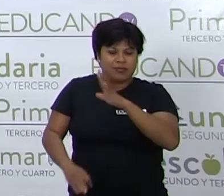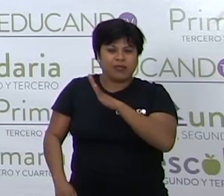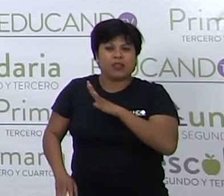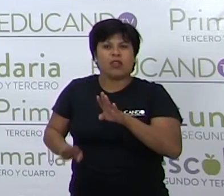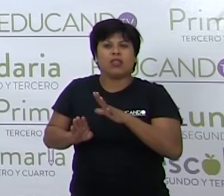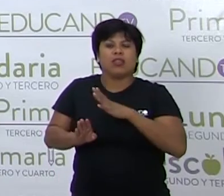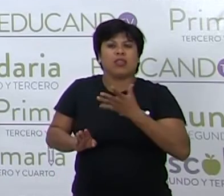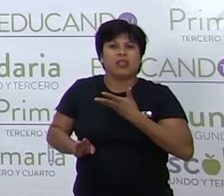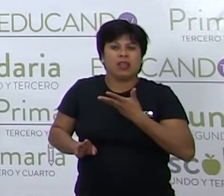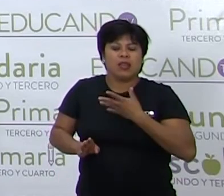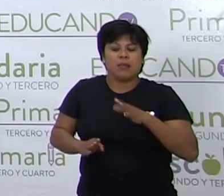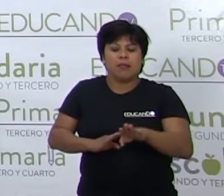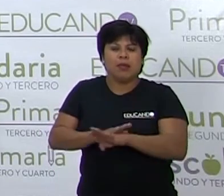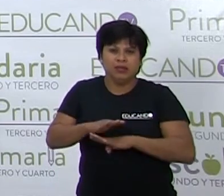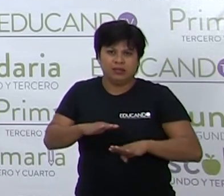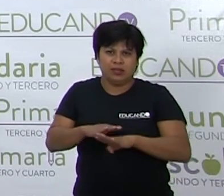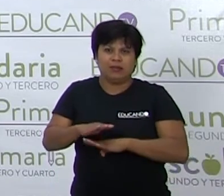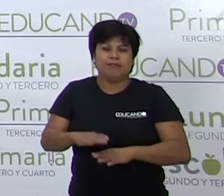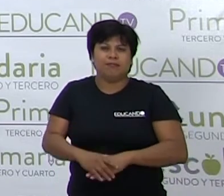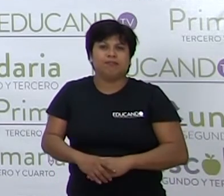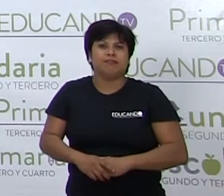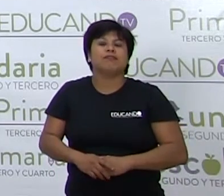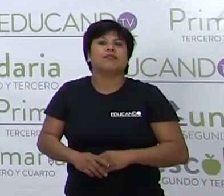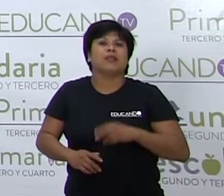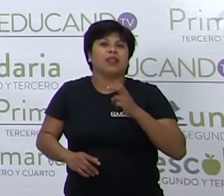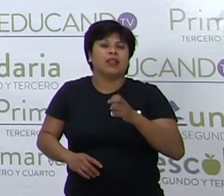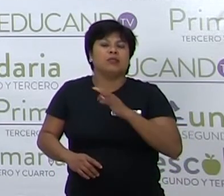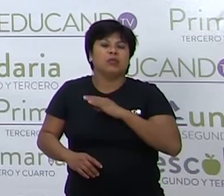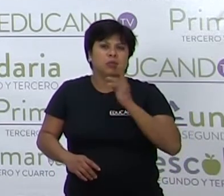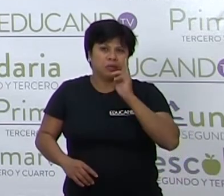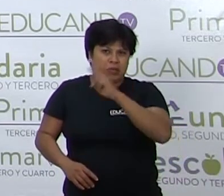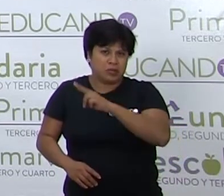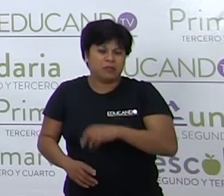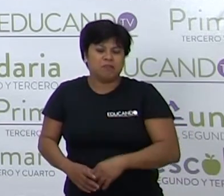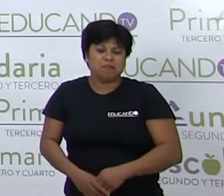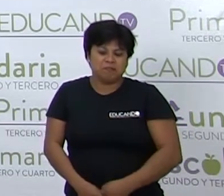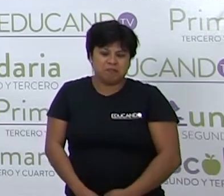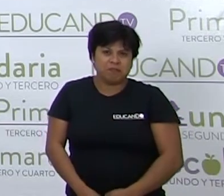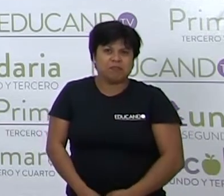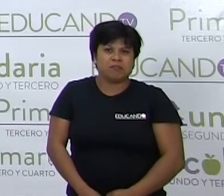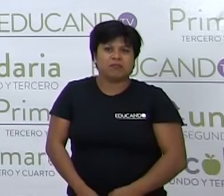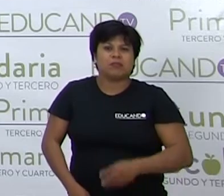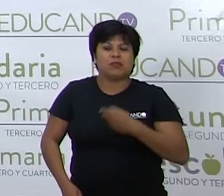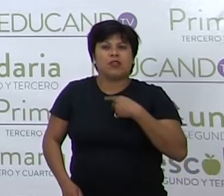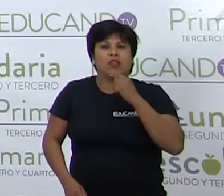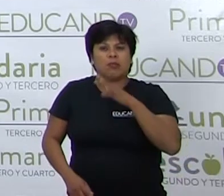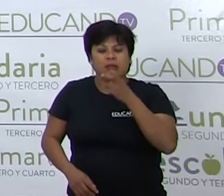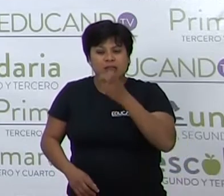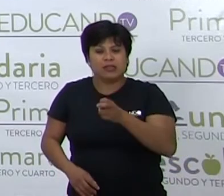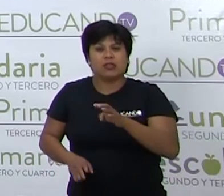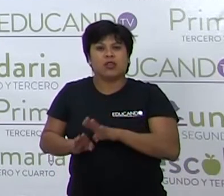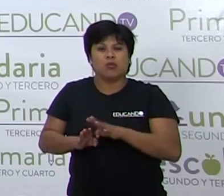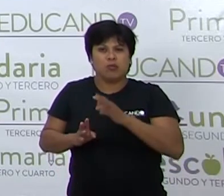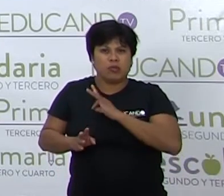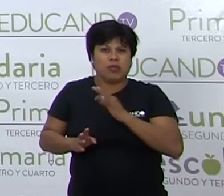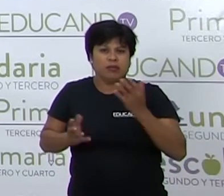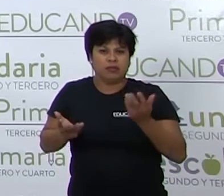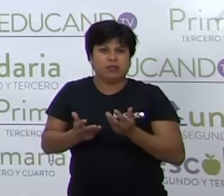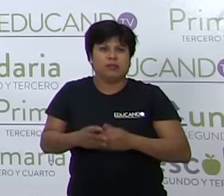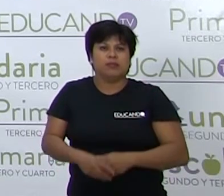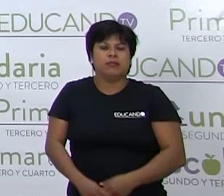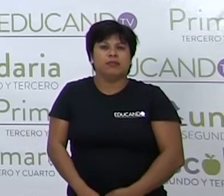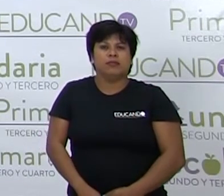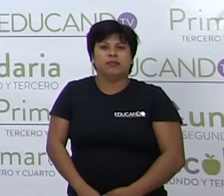base vale vamos a boya rayarla y voy a rallar también esta parte de acá